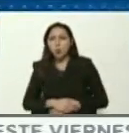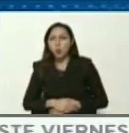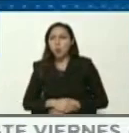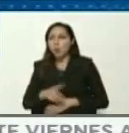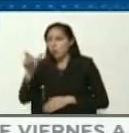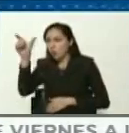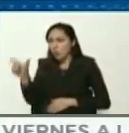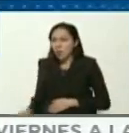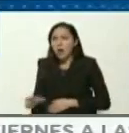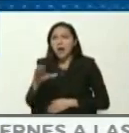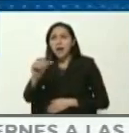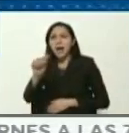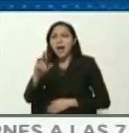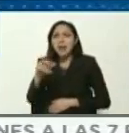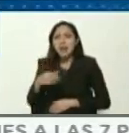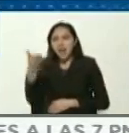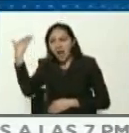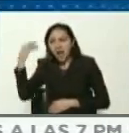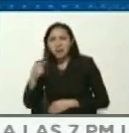cuando gobernó el municipio de Sucre?